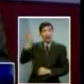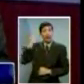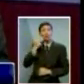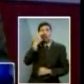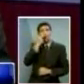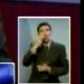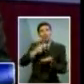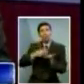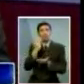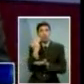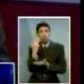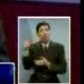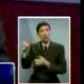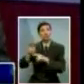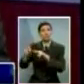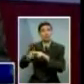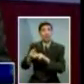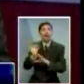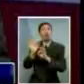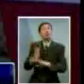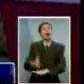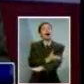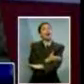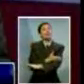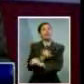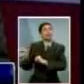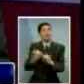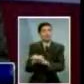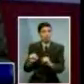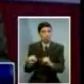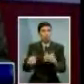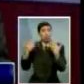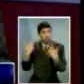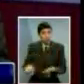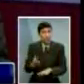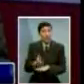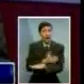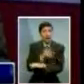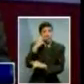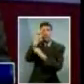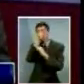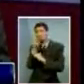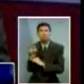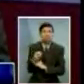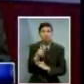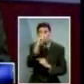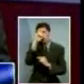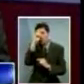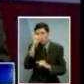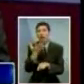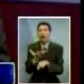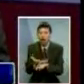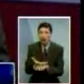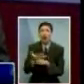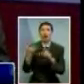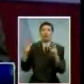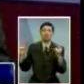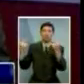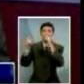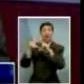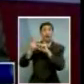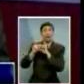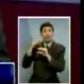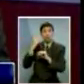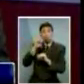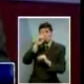año 2009. Esto es antes del terremoto, vale decir, ya había un diagnóstico estructural del antiguo hospital